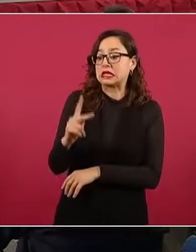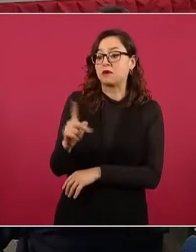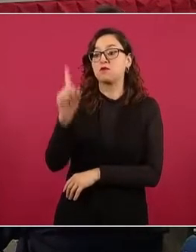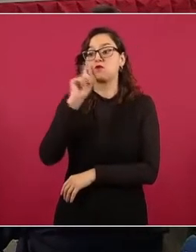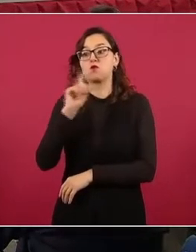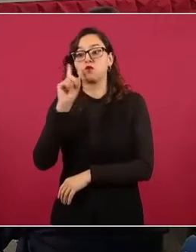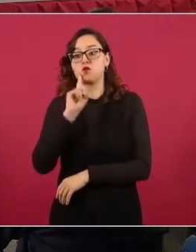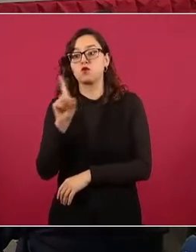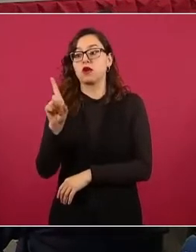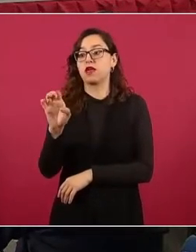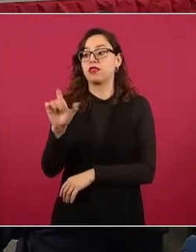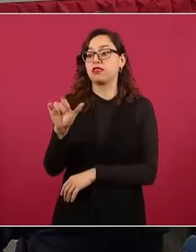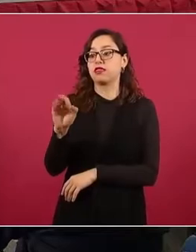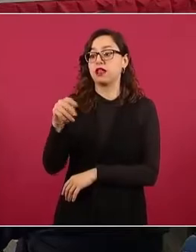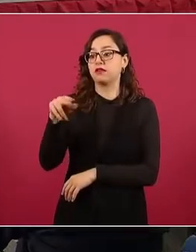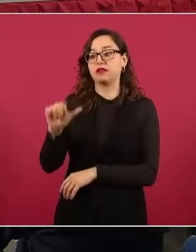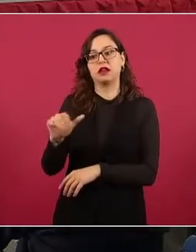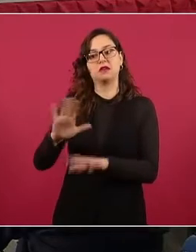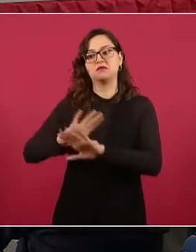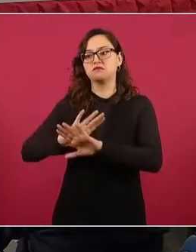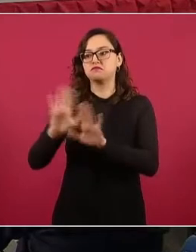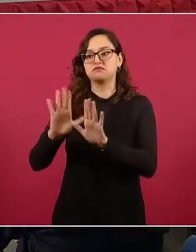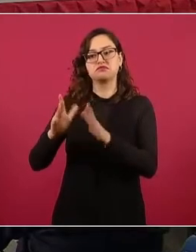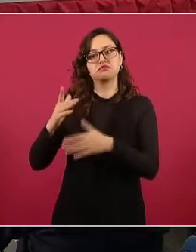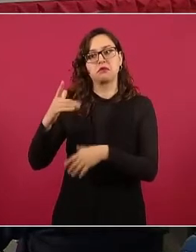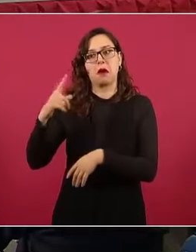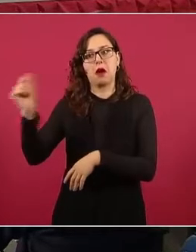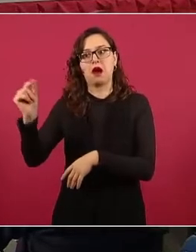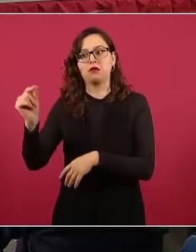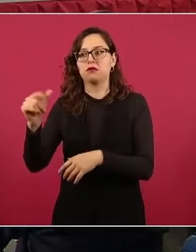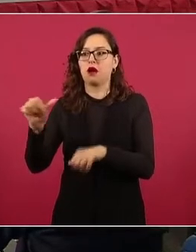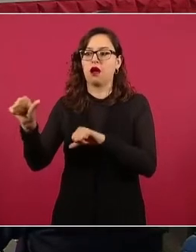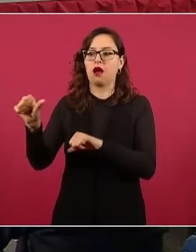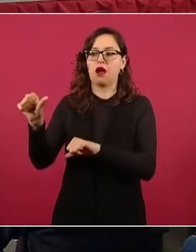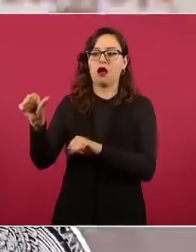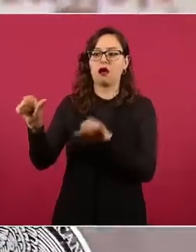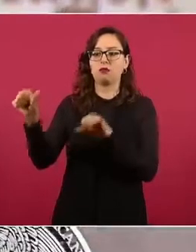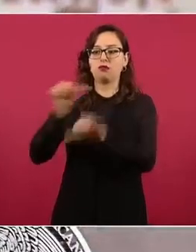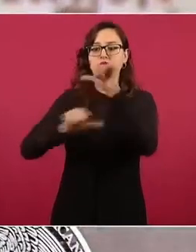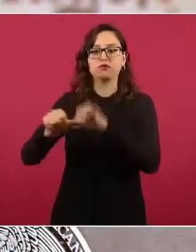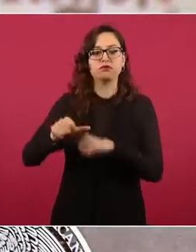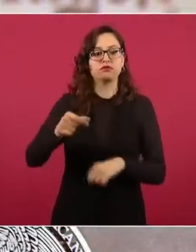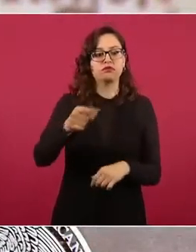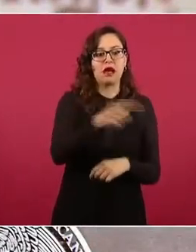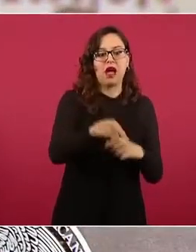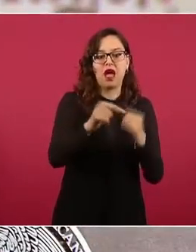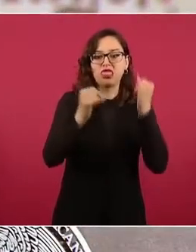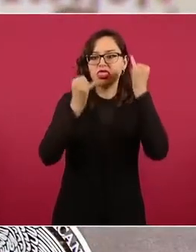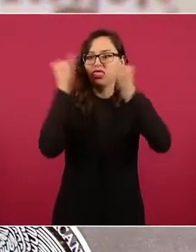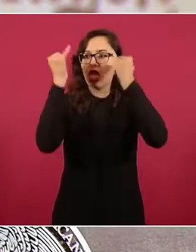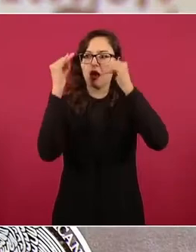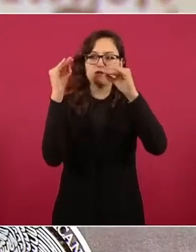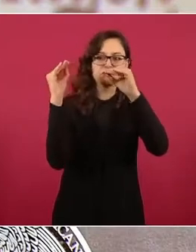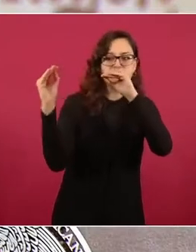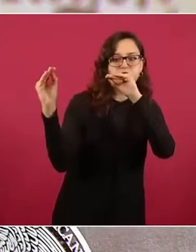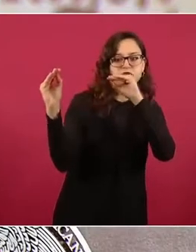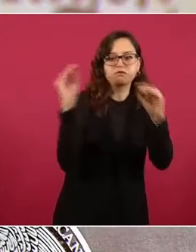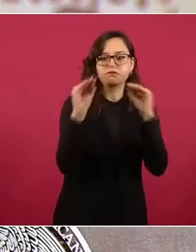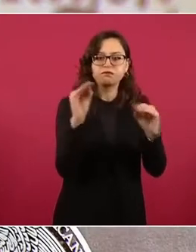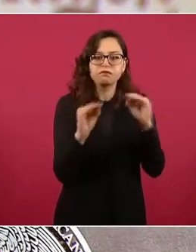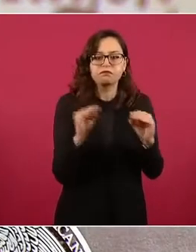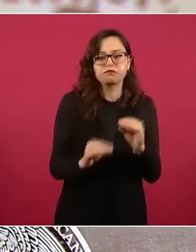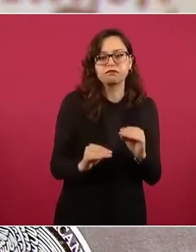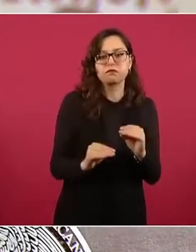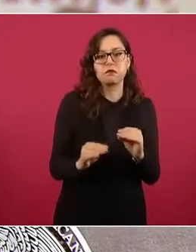Pública y se lanzaron con notas falsas y trascendidos que citaban